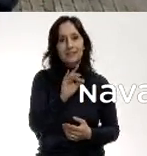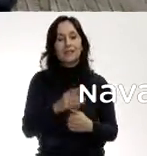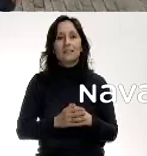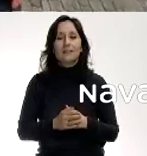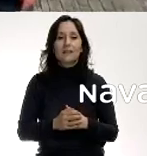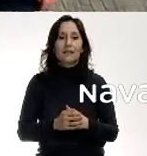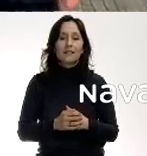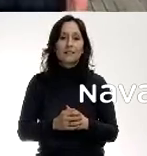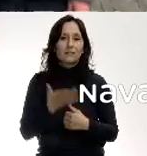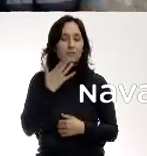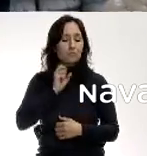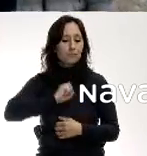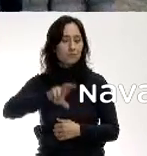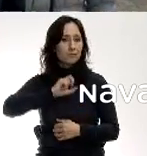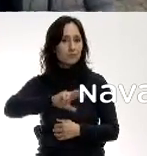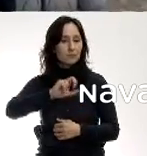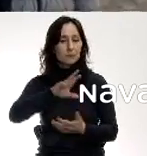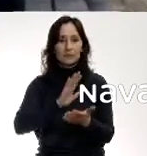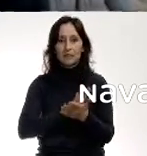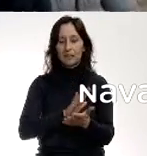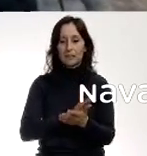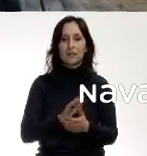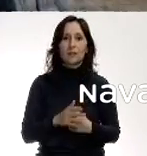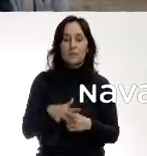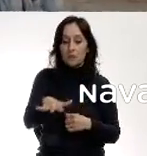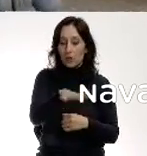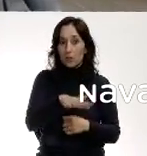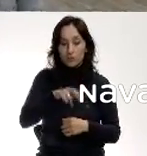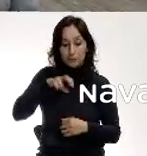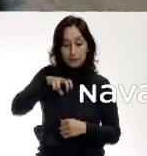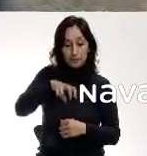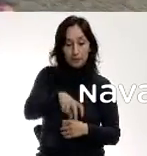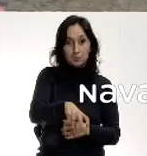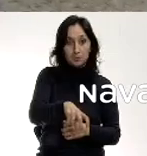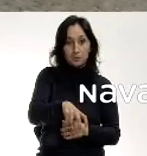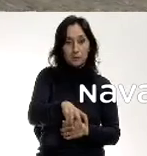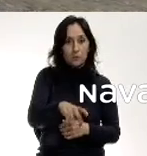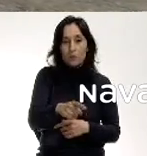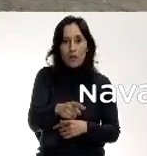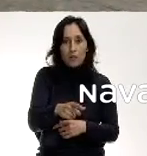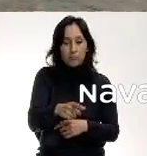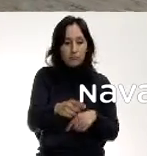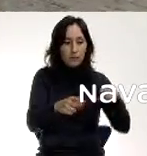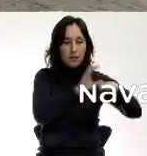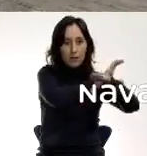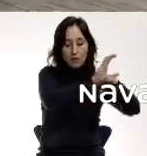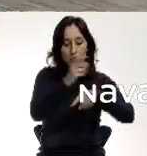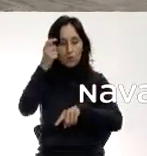tranquila, pero bueno, como digo, por el lugar que vamos a ver, bajamos enseguida al pueblo y están comunicados perfectamente.